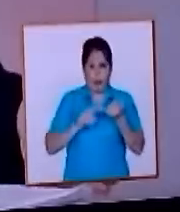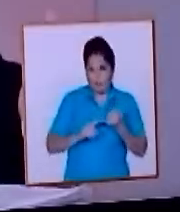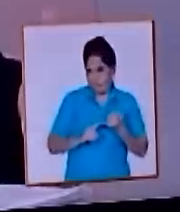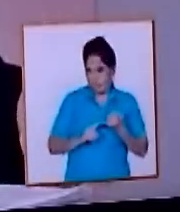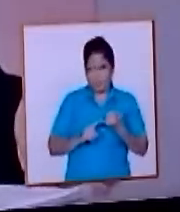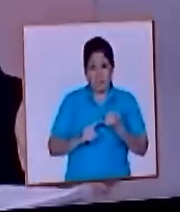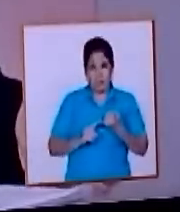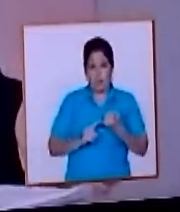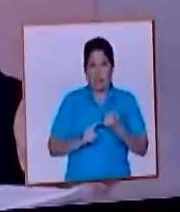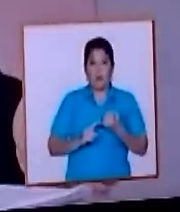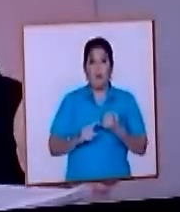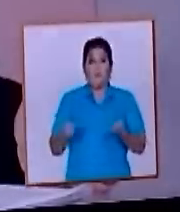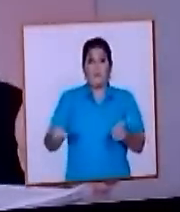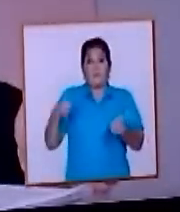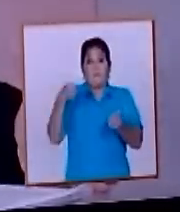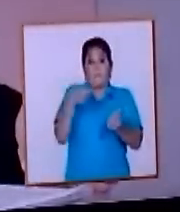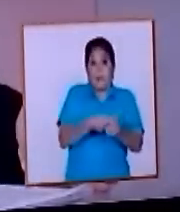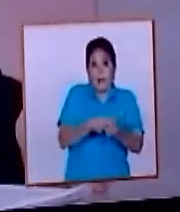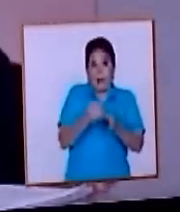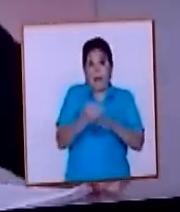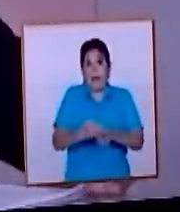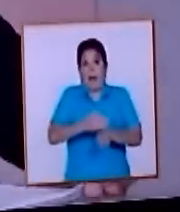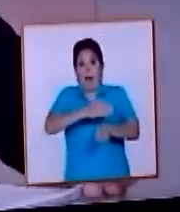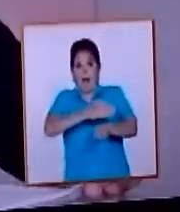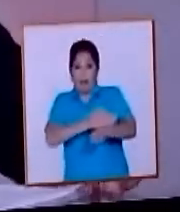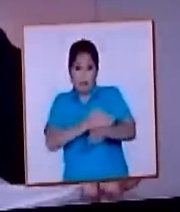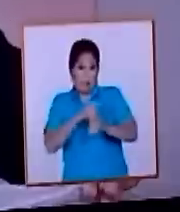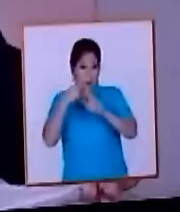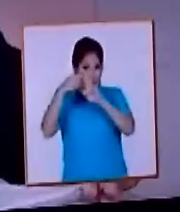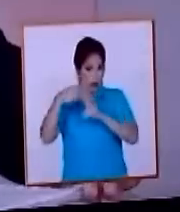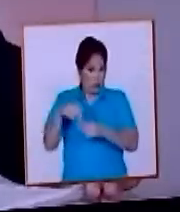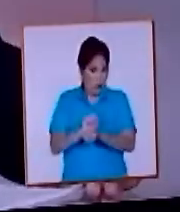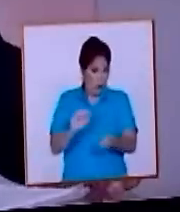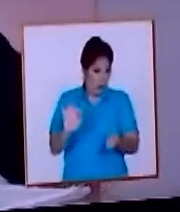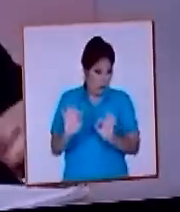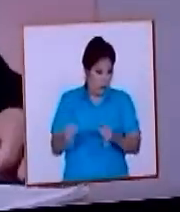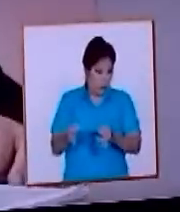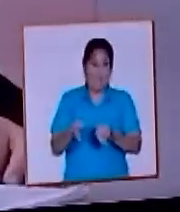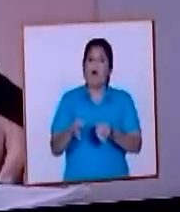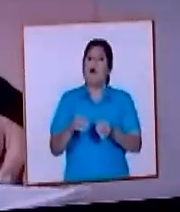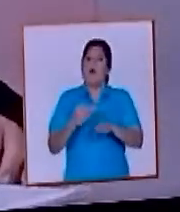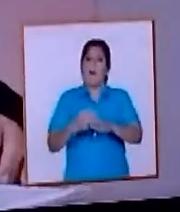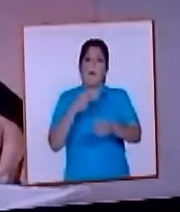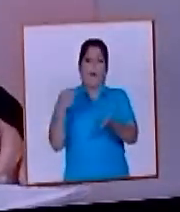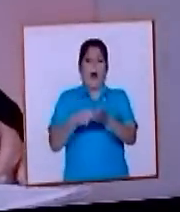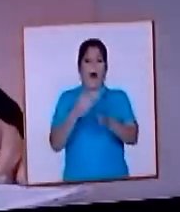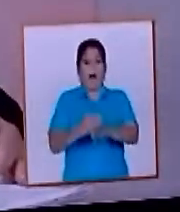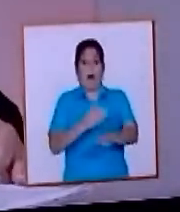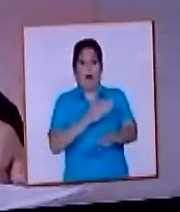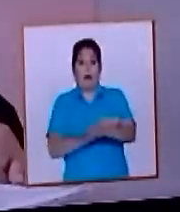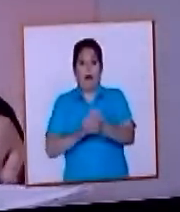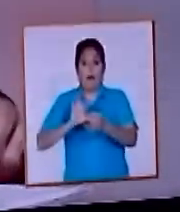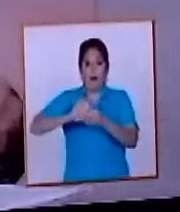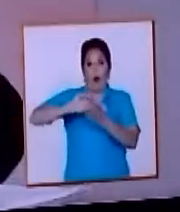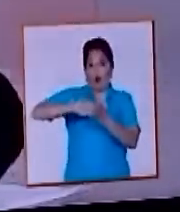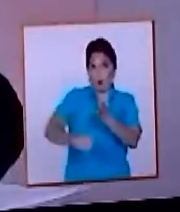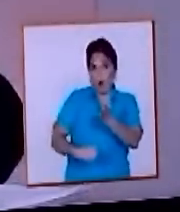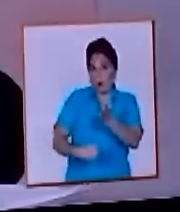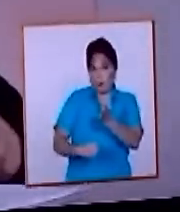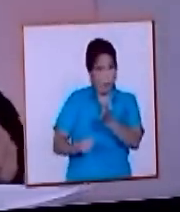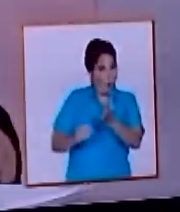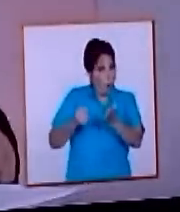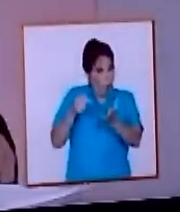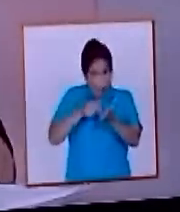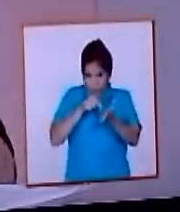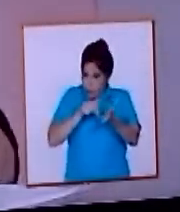que tiene que pagar por adelantado Prácticamente todo lo que quiere comprar y que además cuando firma un contrato le exigen o o por las